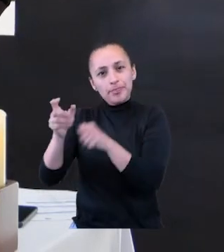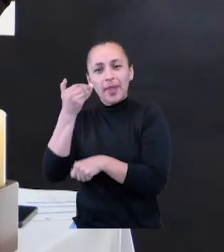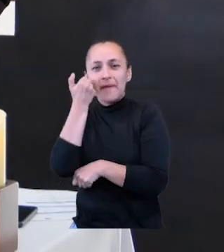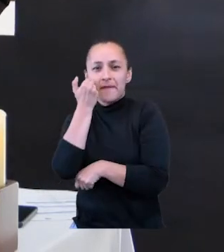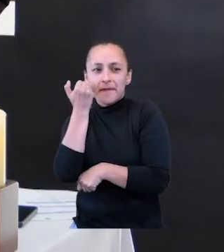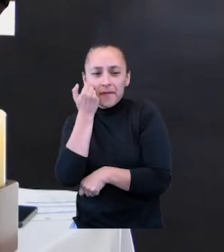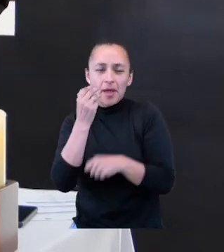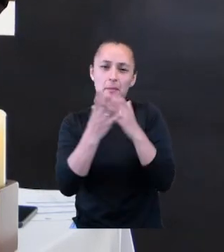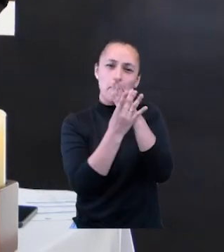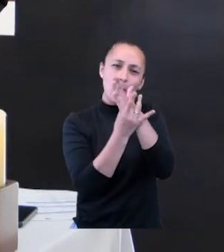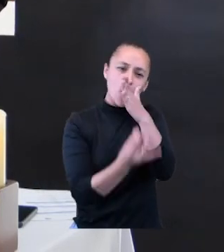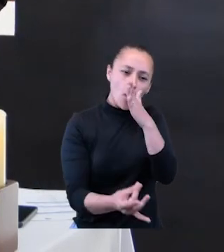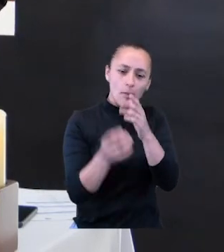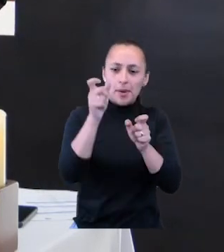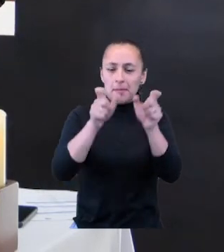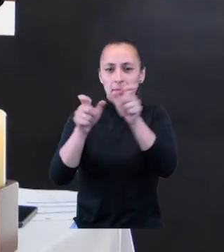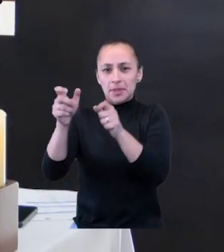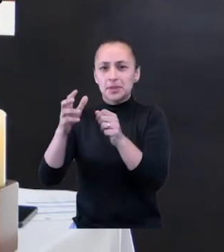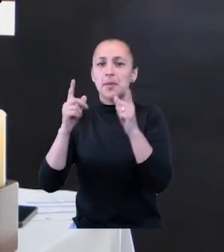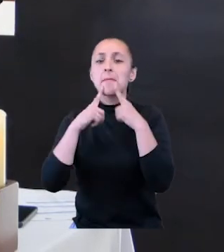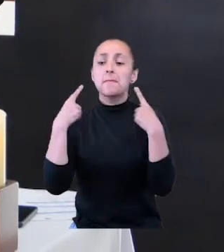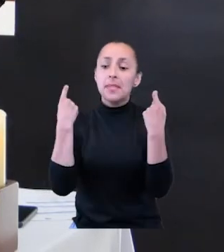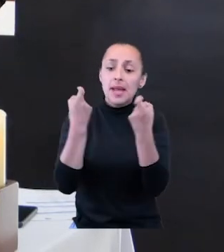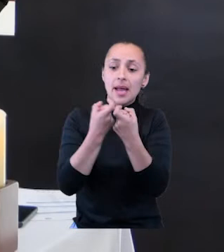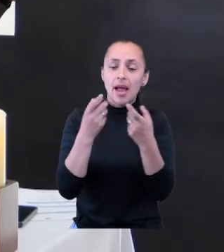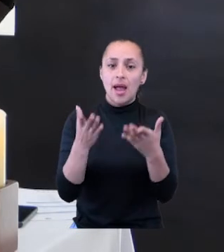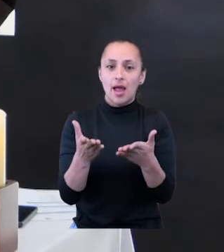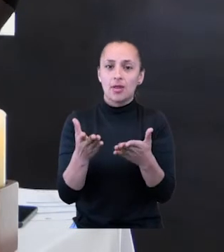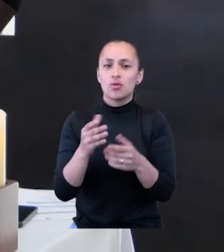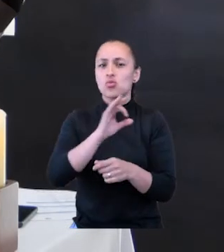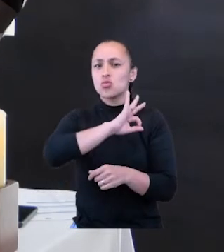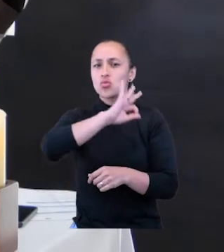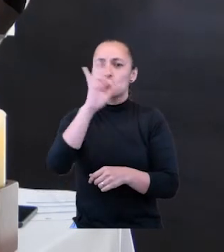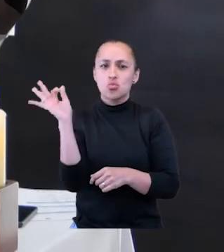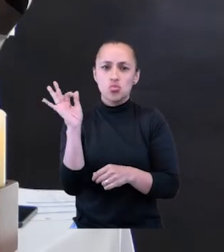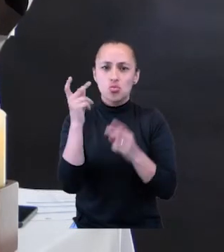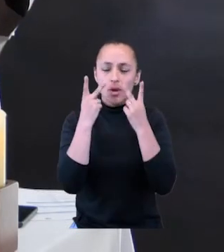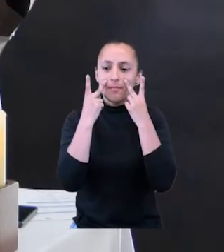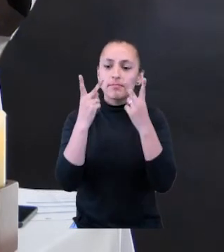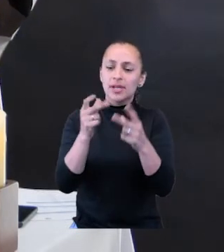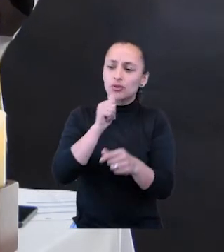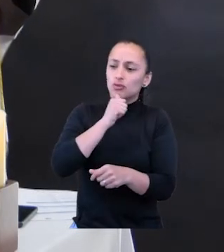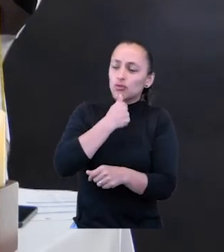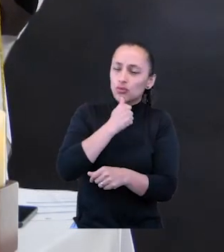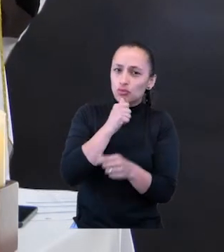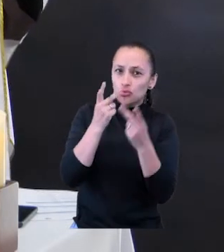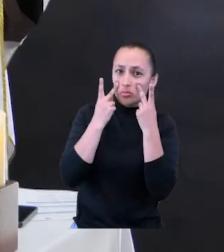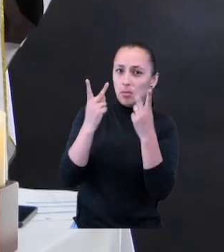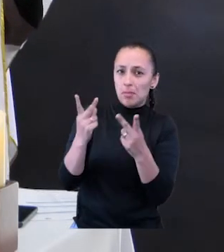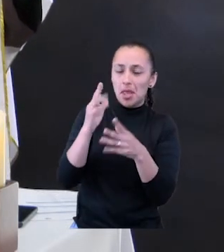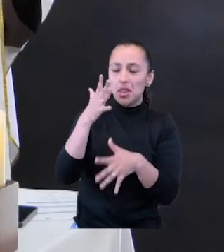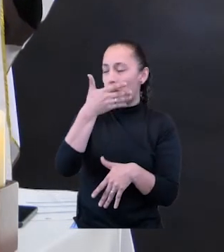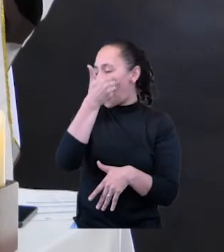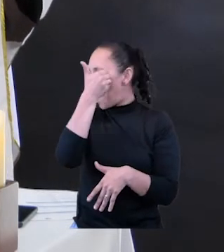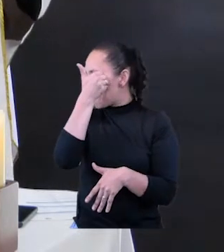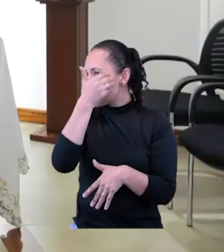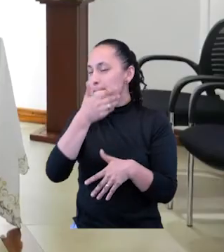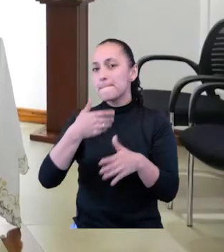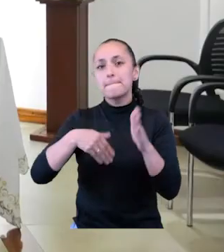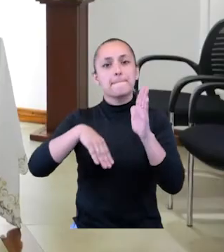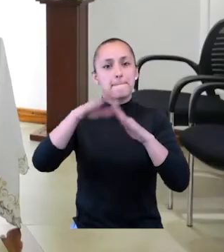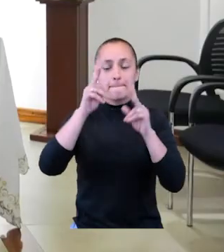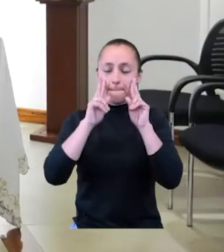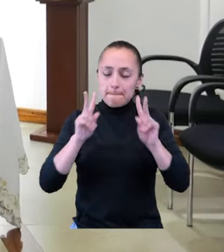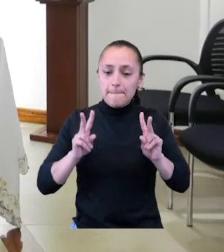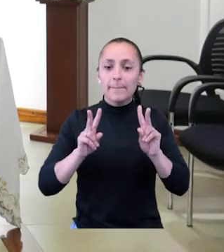pequeños y los pecadores él nunca permaneció indiferente ante el sufrimiento humano su vida y sus palabras son